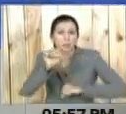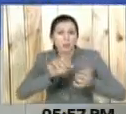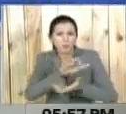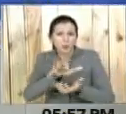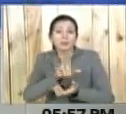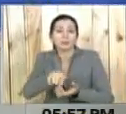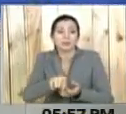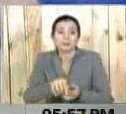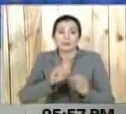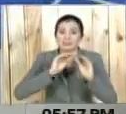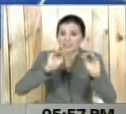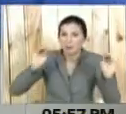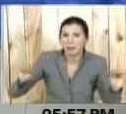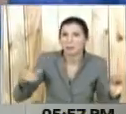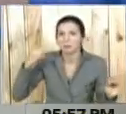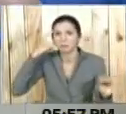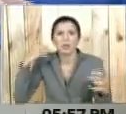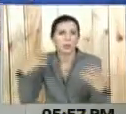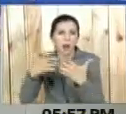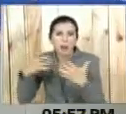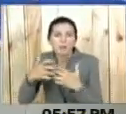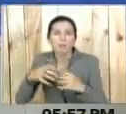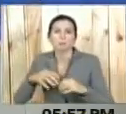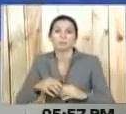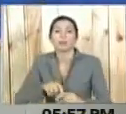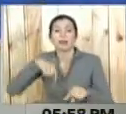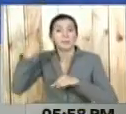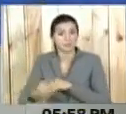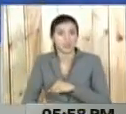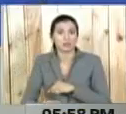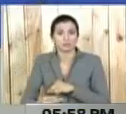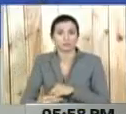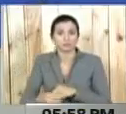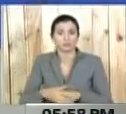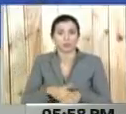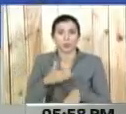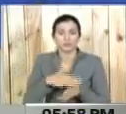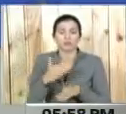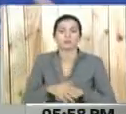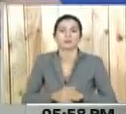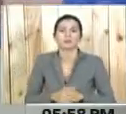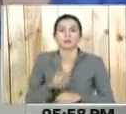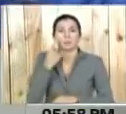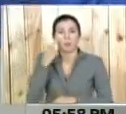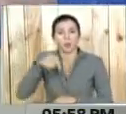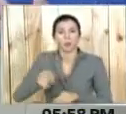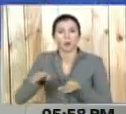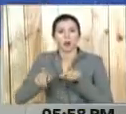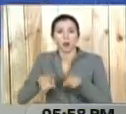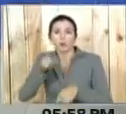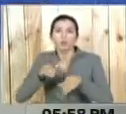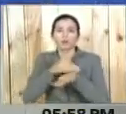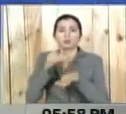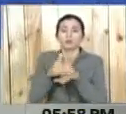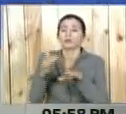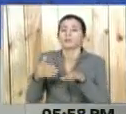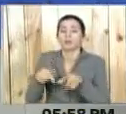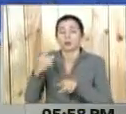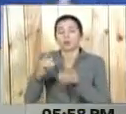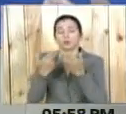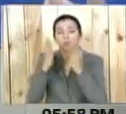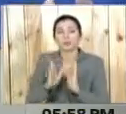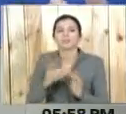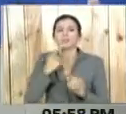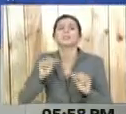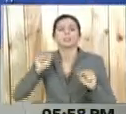llamado aislado precisamente a la violencia para el día de mañana. Porque hoy veamos que algunos estudiantes estaban llamando a protestar, y en efecto,